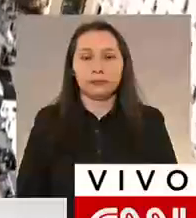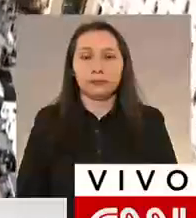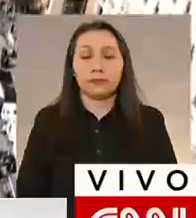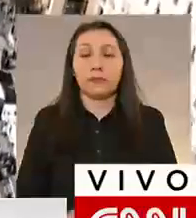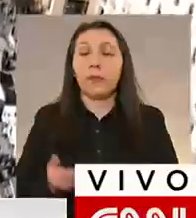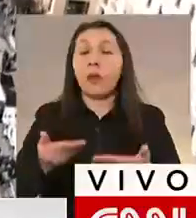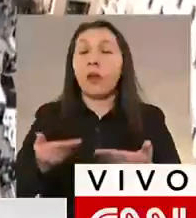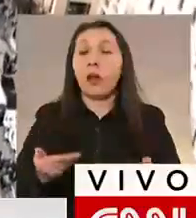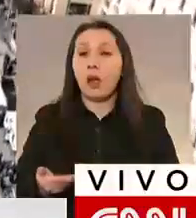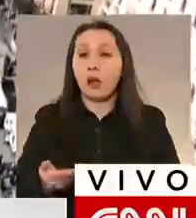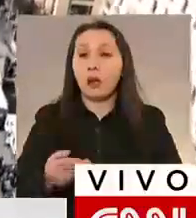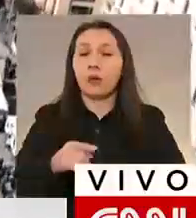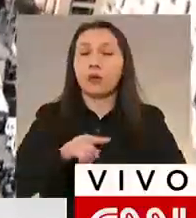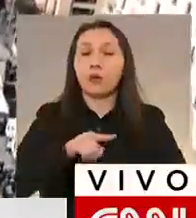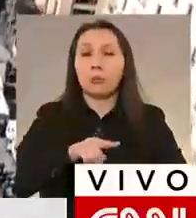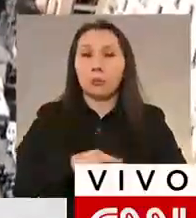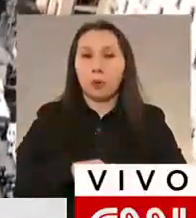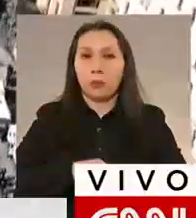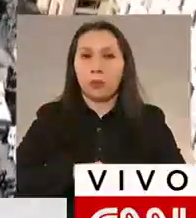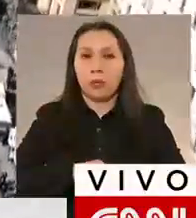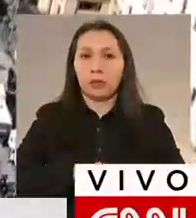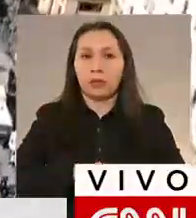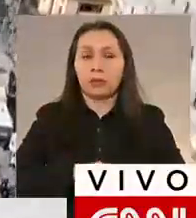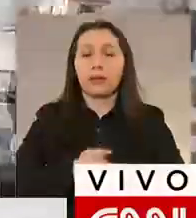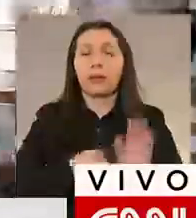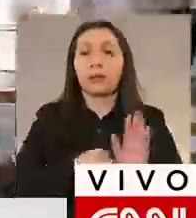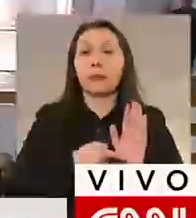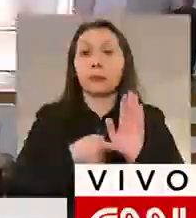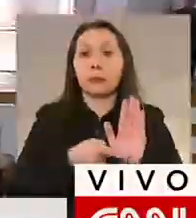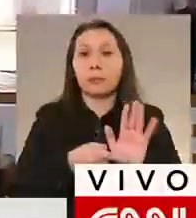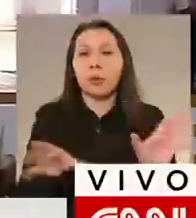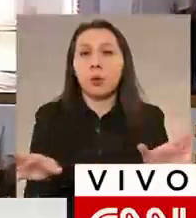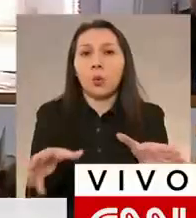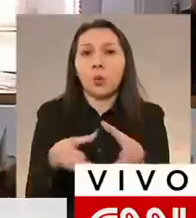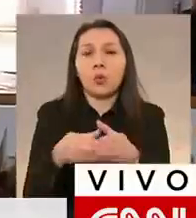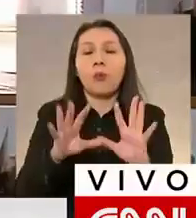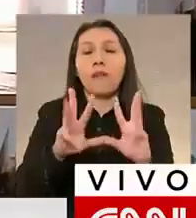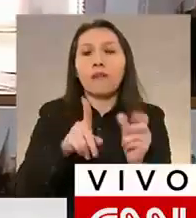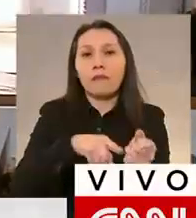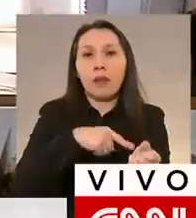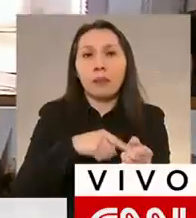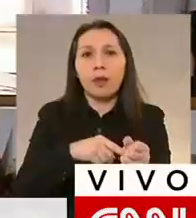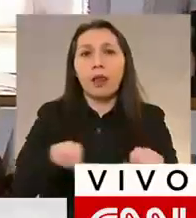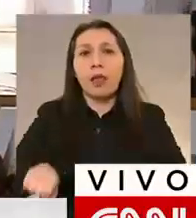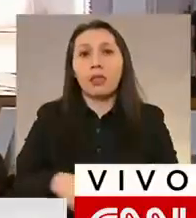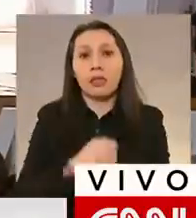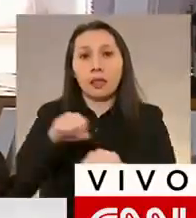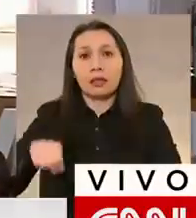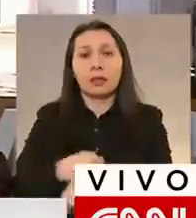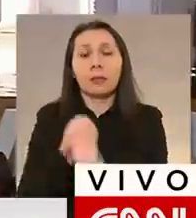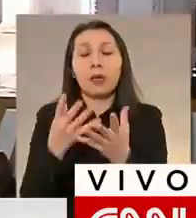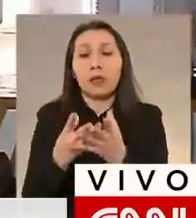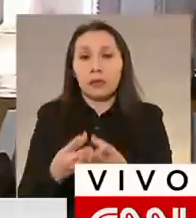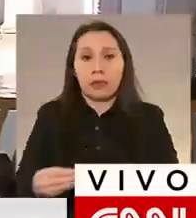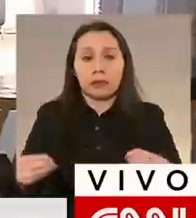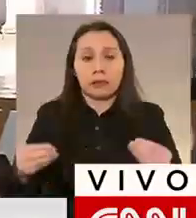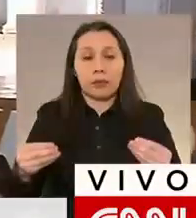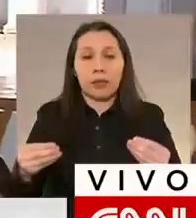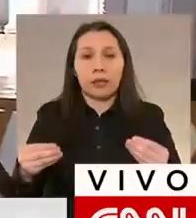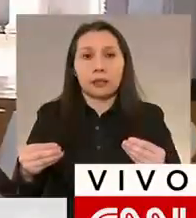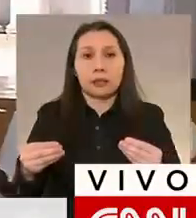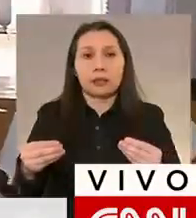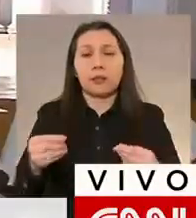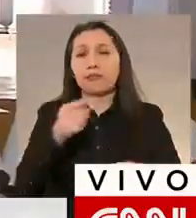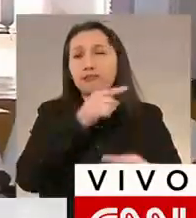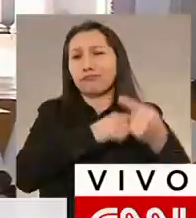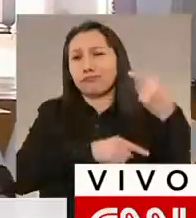Es momento de presentar a la agrupación de familiares de detenidos desaparecidos,